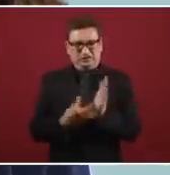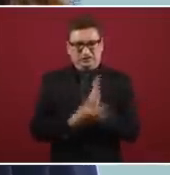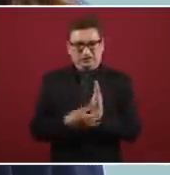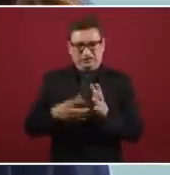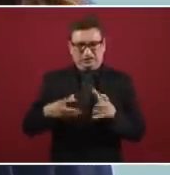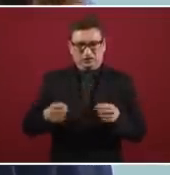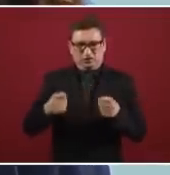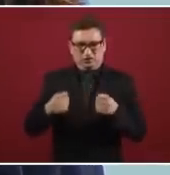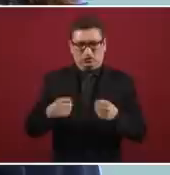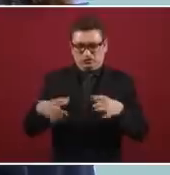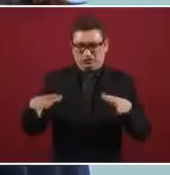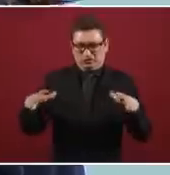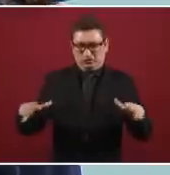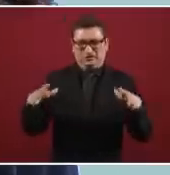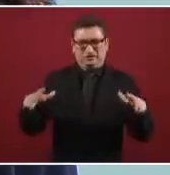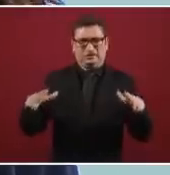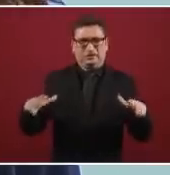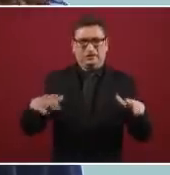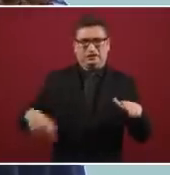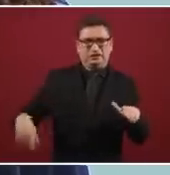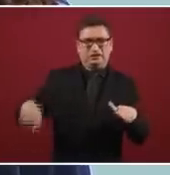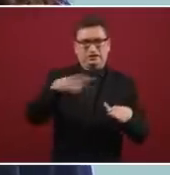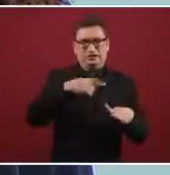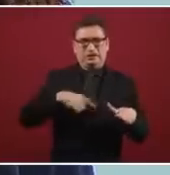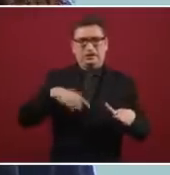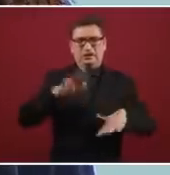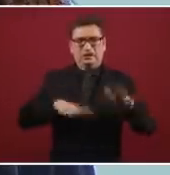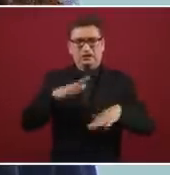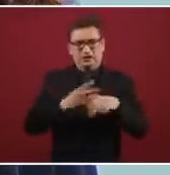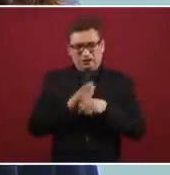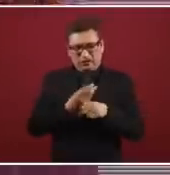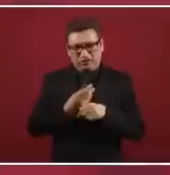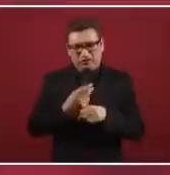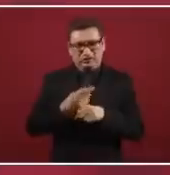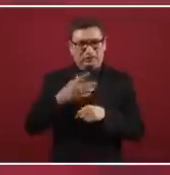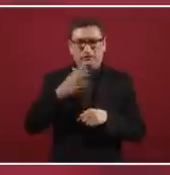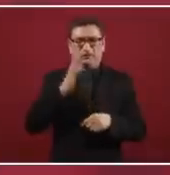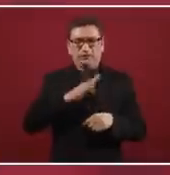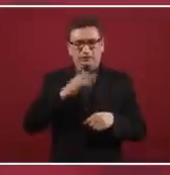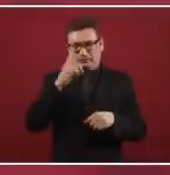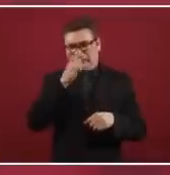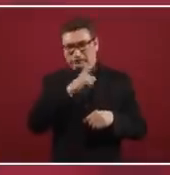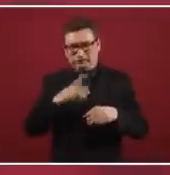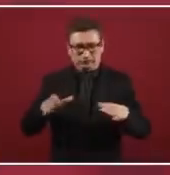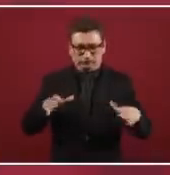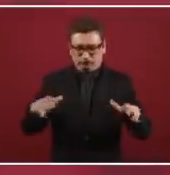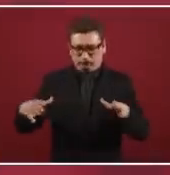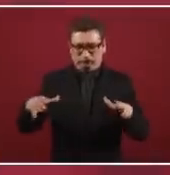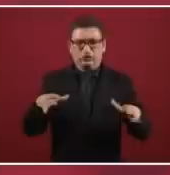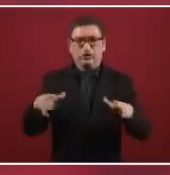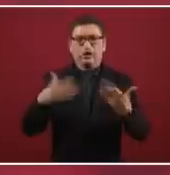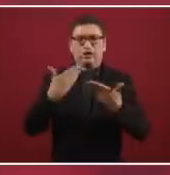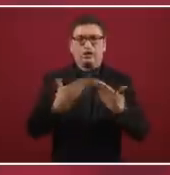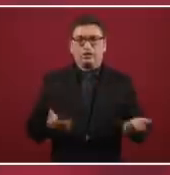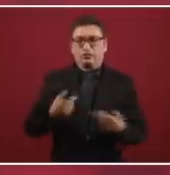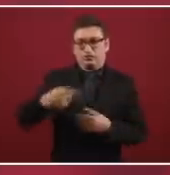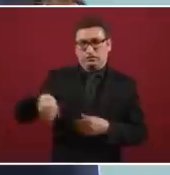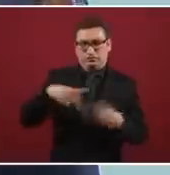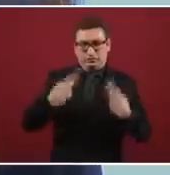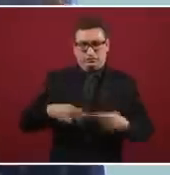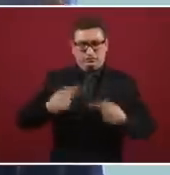diseño, que salen muy mal en las rehabilitaciones, y que ahora los